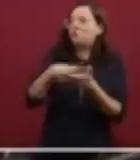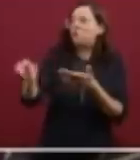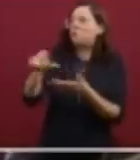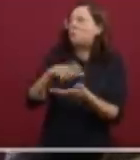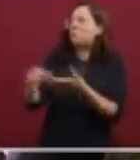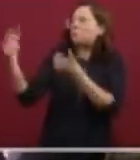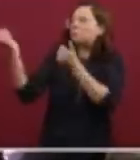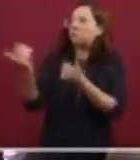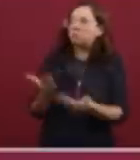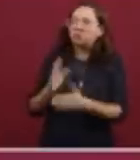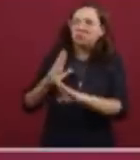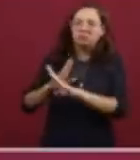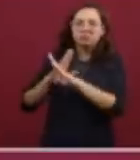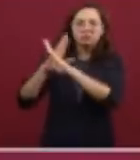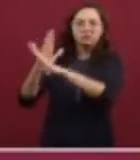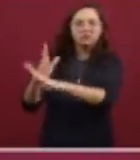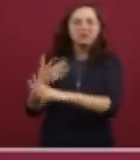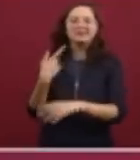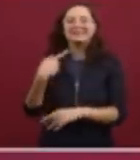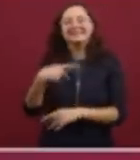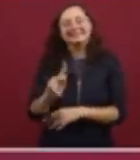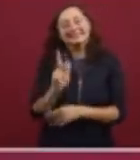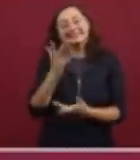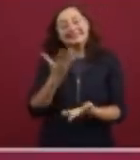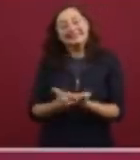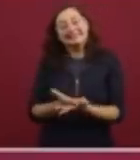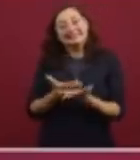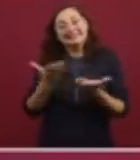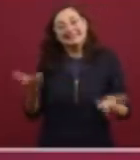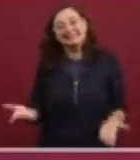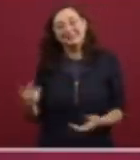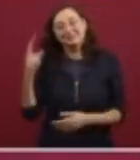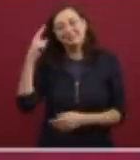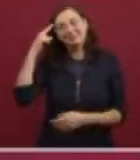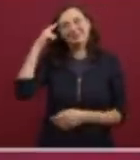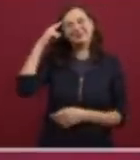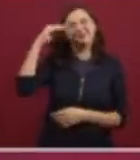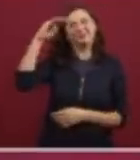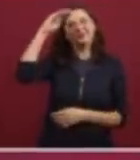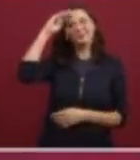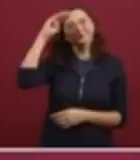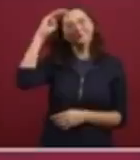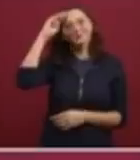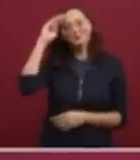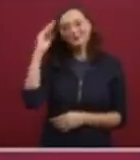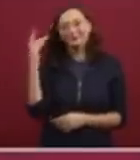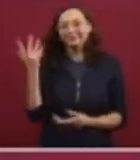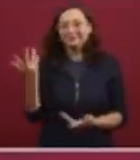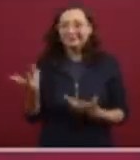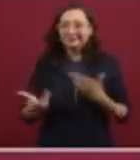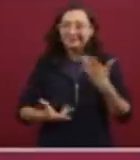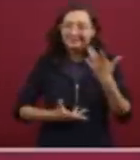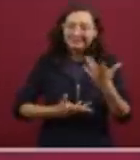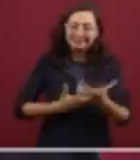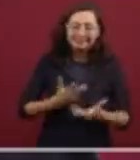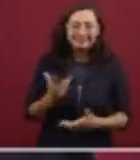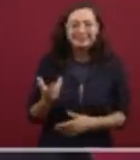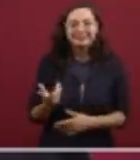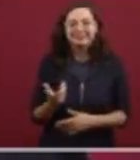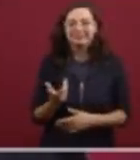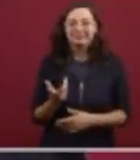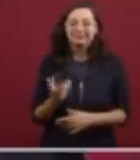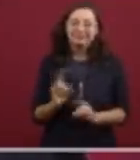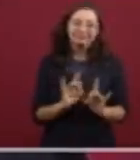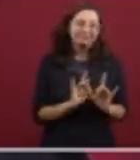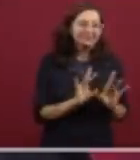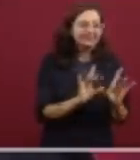cosas, se aplica cada vez más la máxima de que hay que optar entre